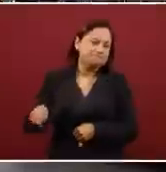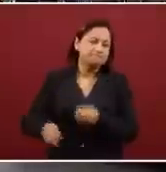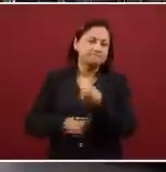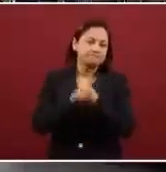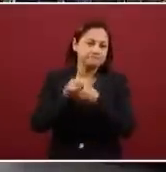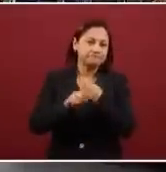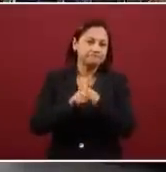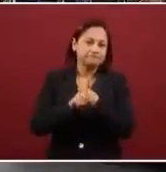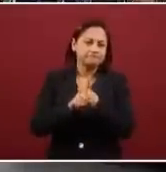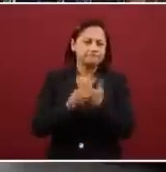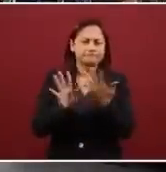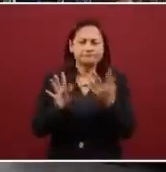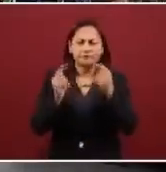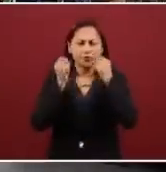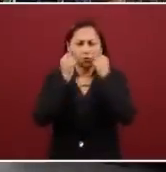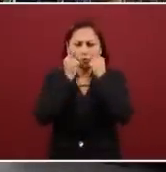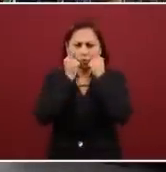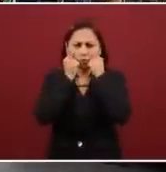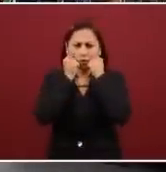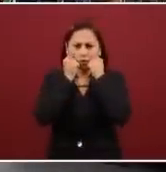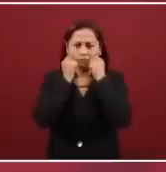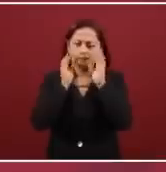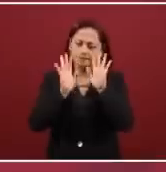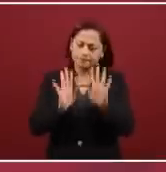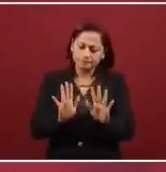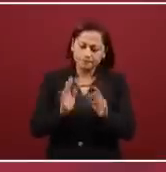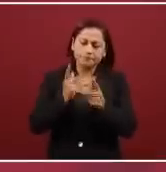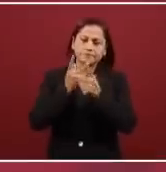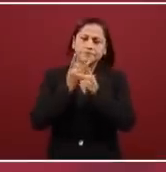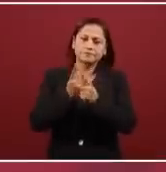tener paciencia, paciencia, para